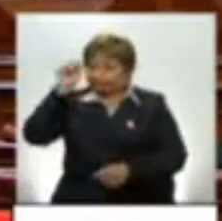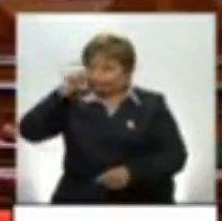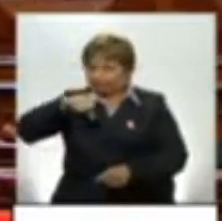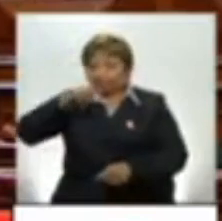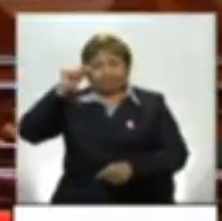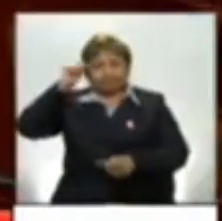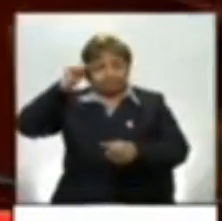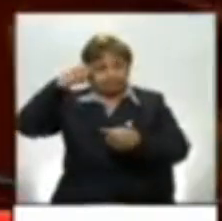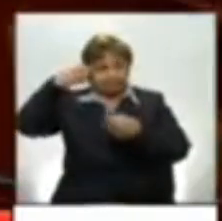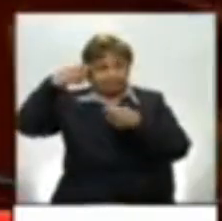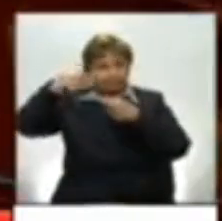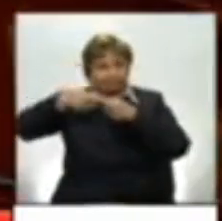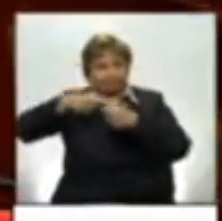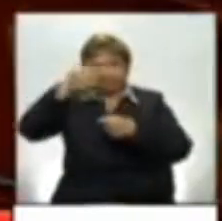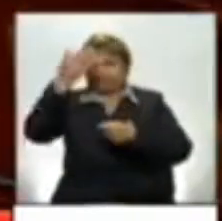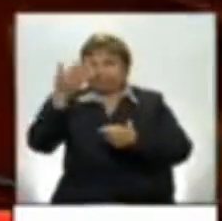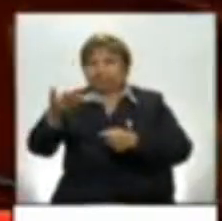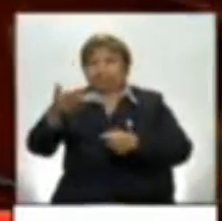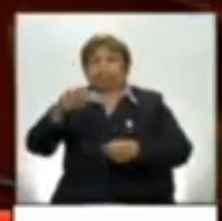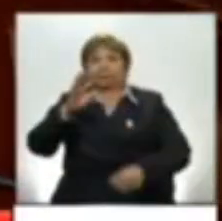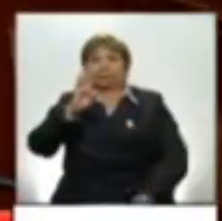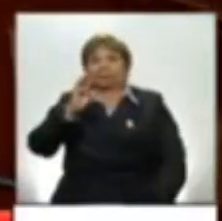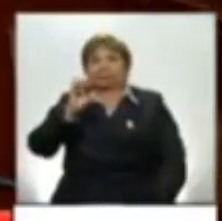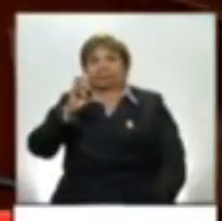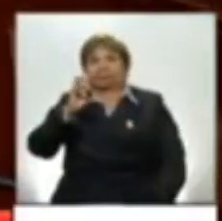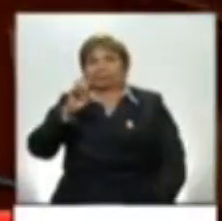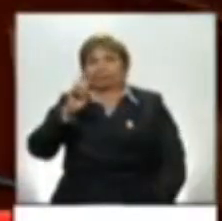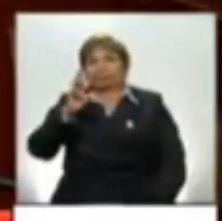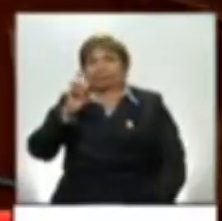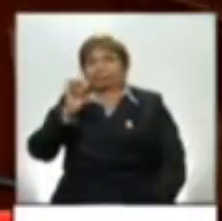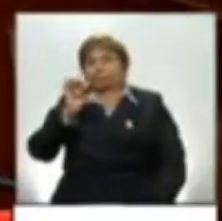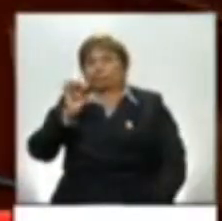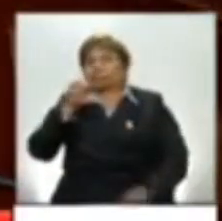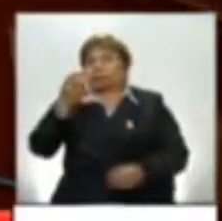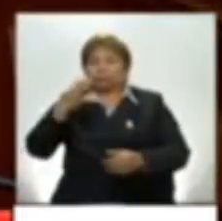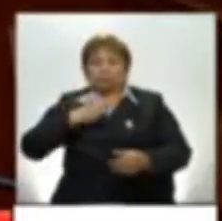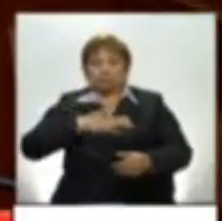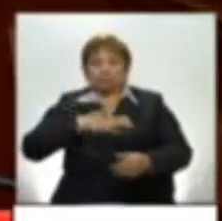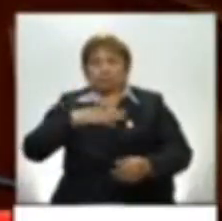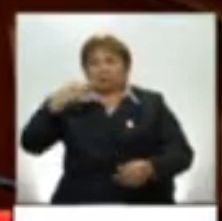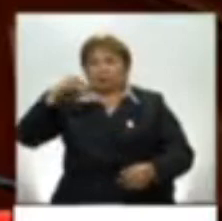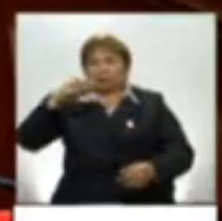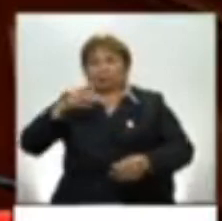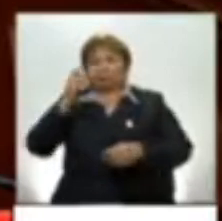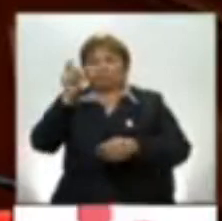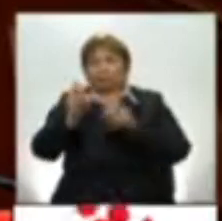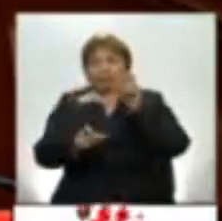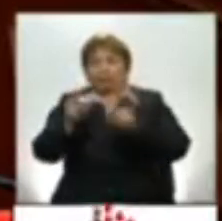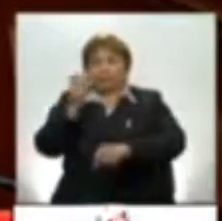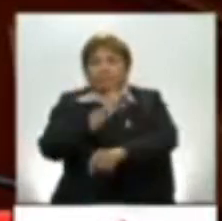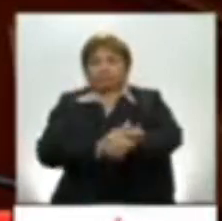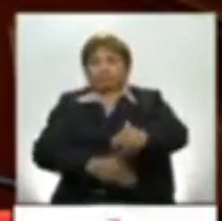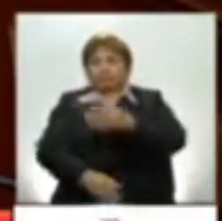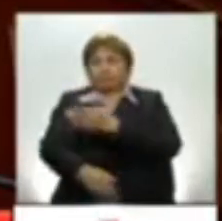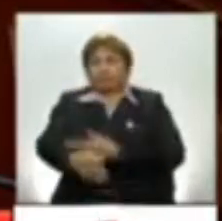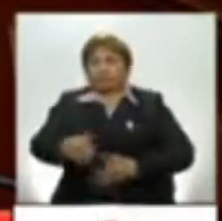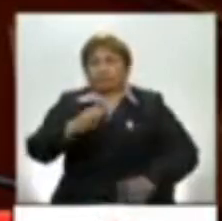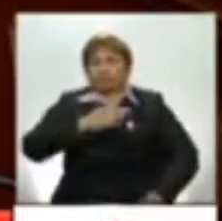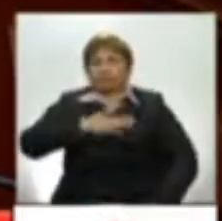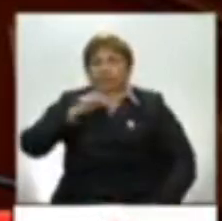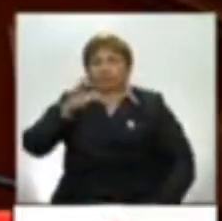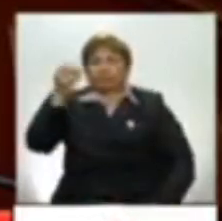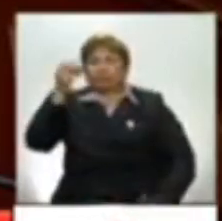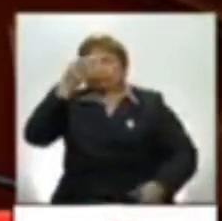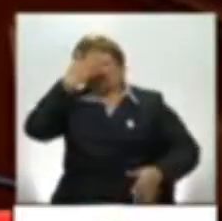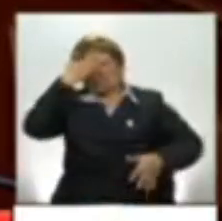Fernando Belaúnde Terry, por la memoria de mis padres, por las personas con discapacidad, por mis jóvenes